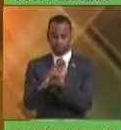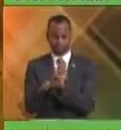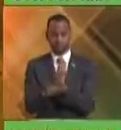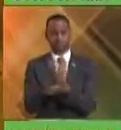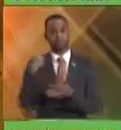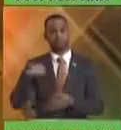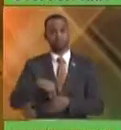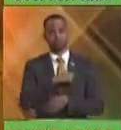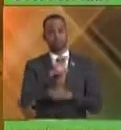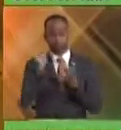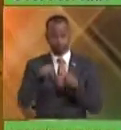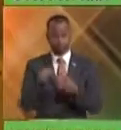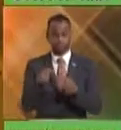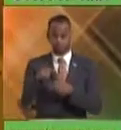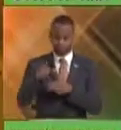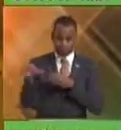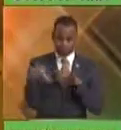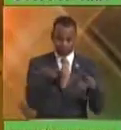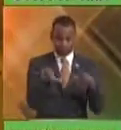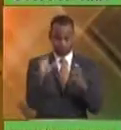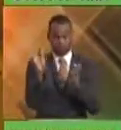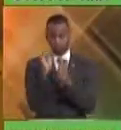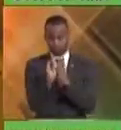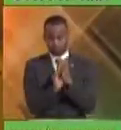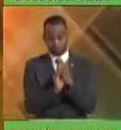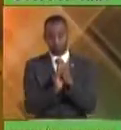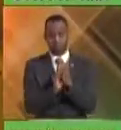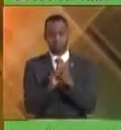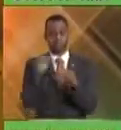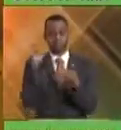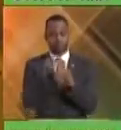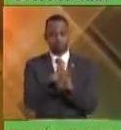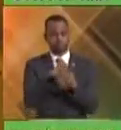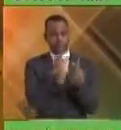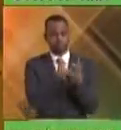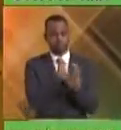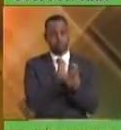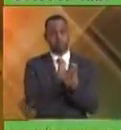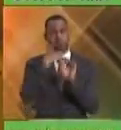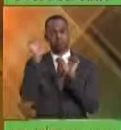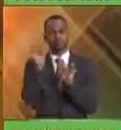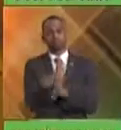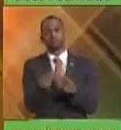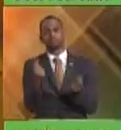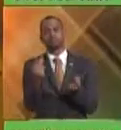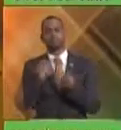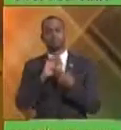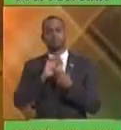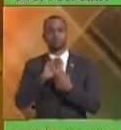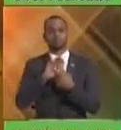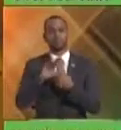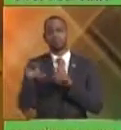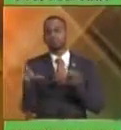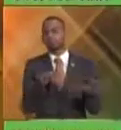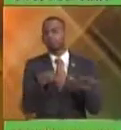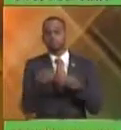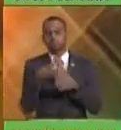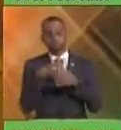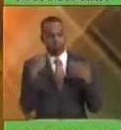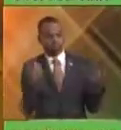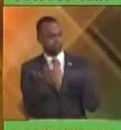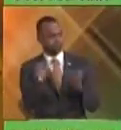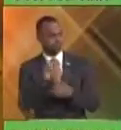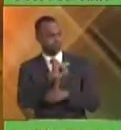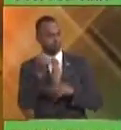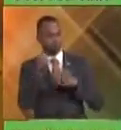nosotros podemos reconocer esas prácticas que las documentan las someten a partir del sello y podemos entonces mostrar que se está haciendo bien y como